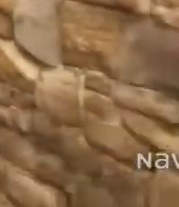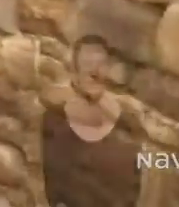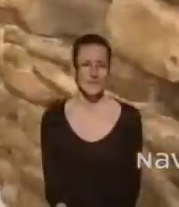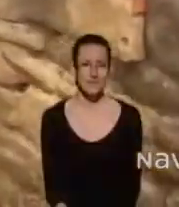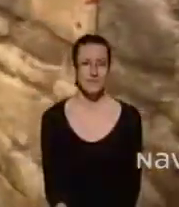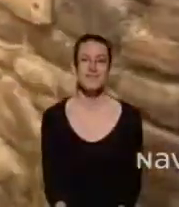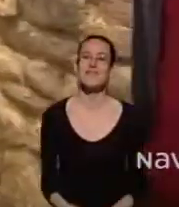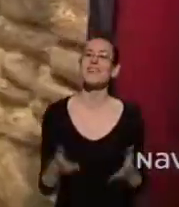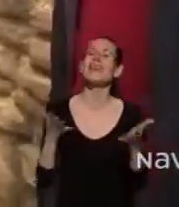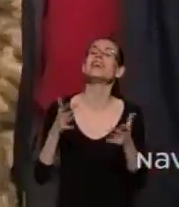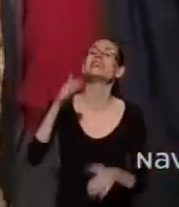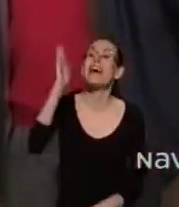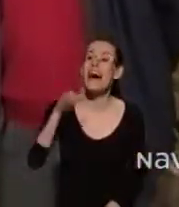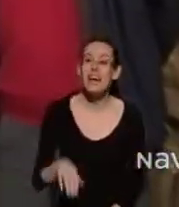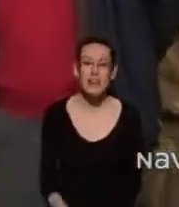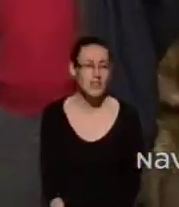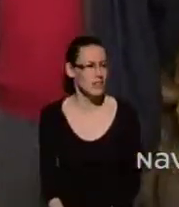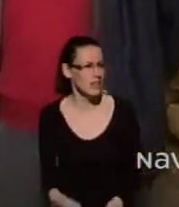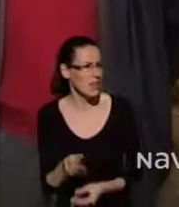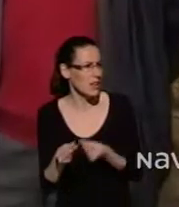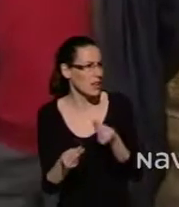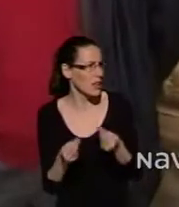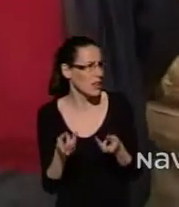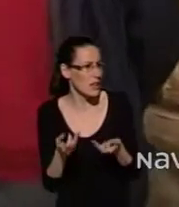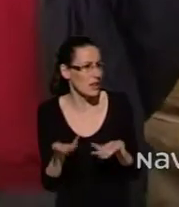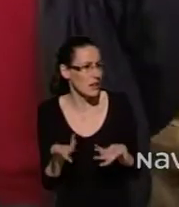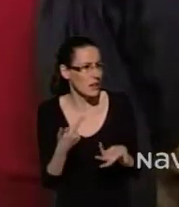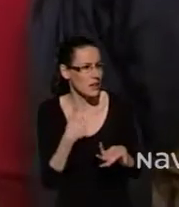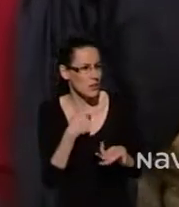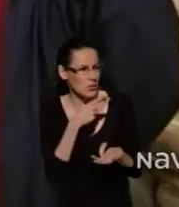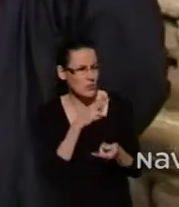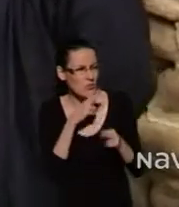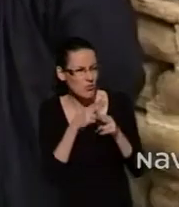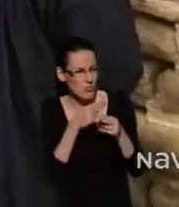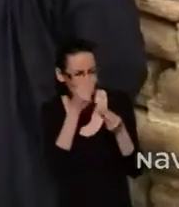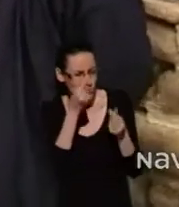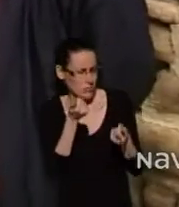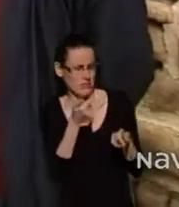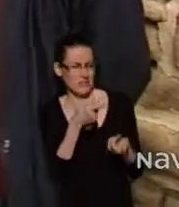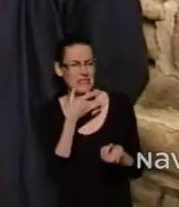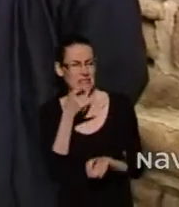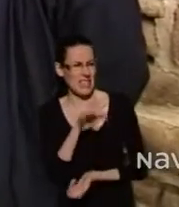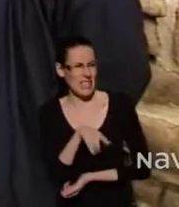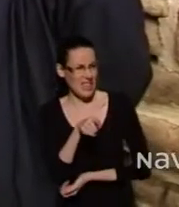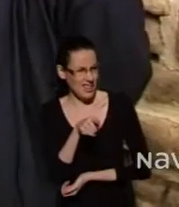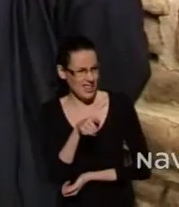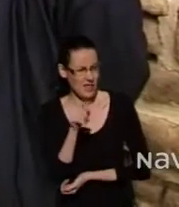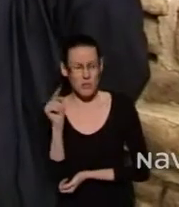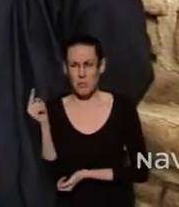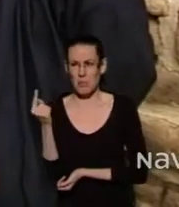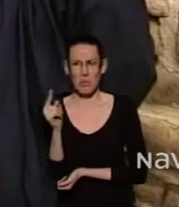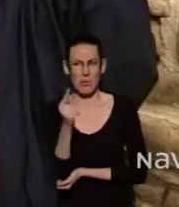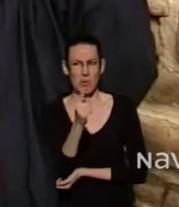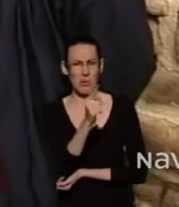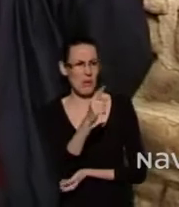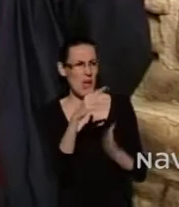¿Qué pasa, Kyo? ¿Qué va a pasar? Oye, si casi se me ha olvidado quién eras tú. Has salido a hacer y no